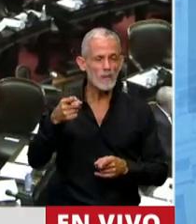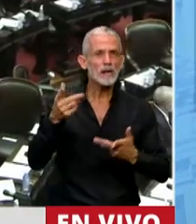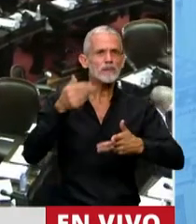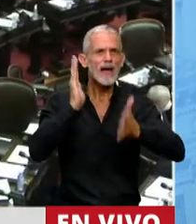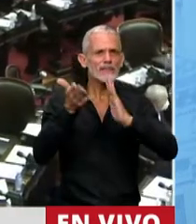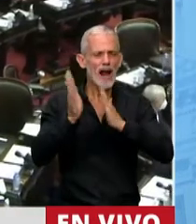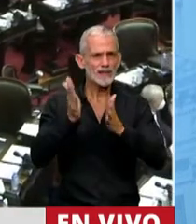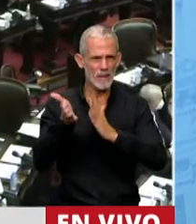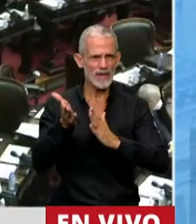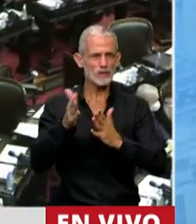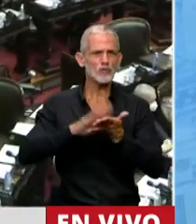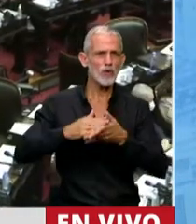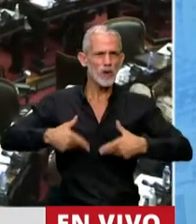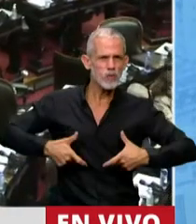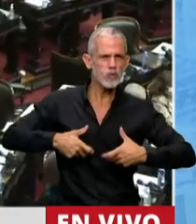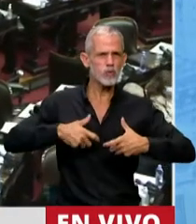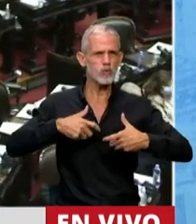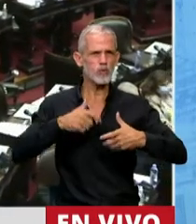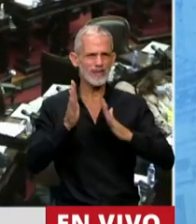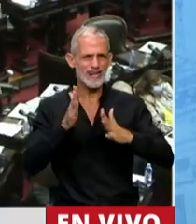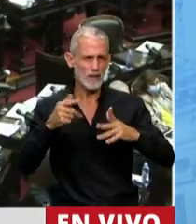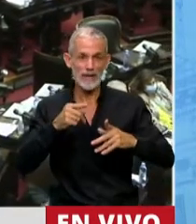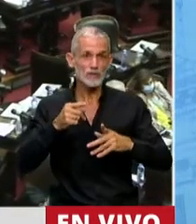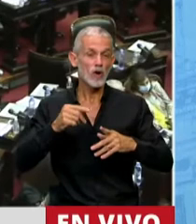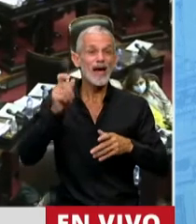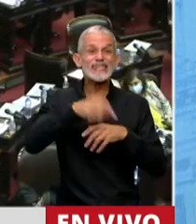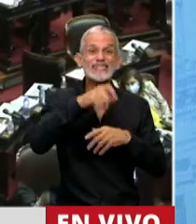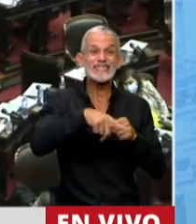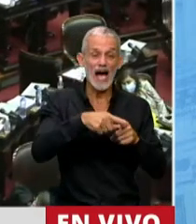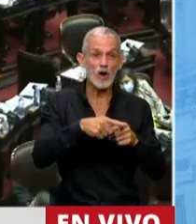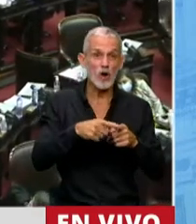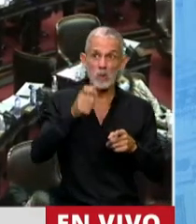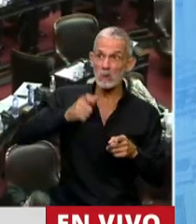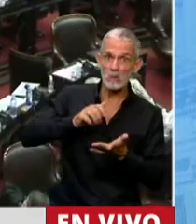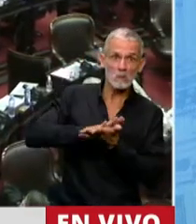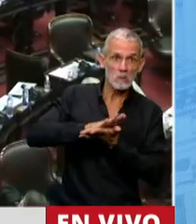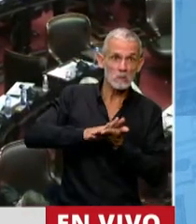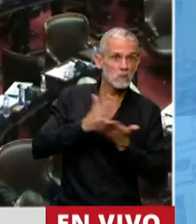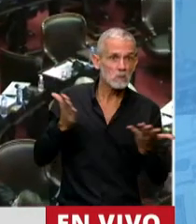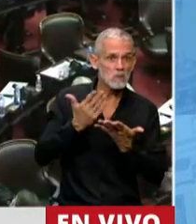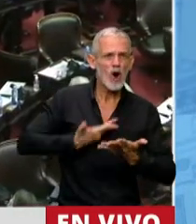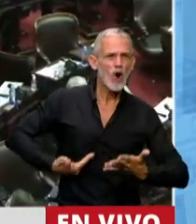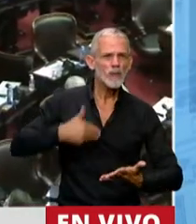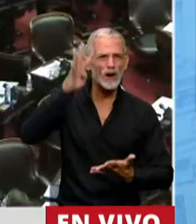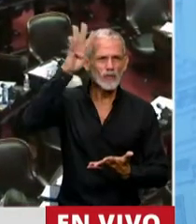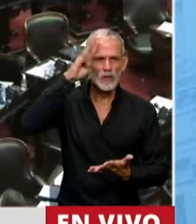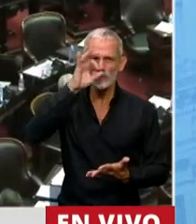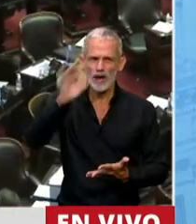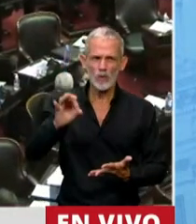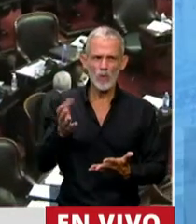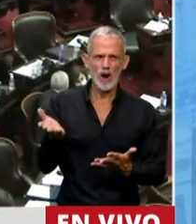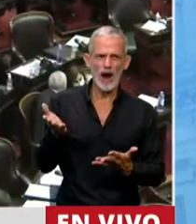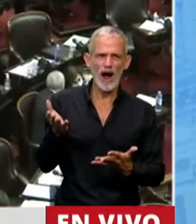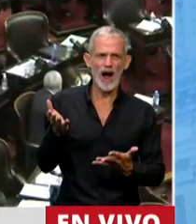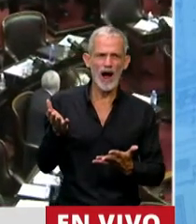tratamiento de radioterapia en chaco y que nunca tuvo la respuesta por parte del gobierno de formosa para